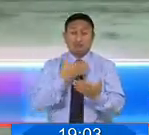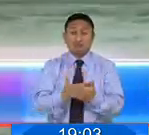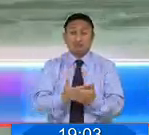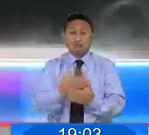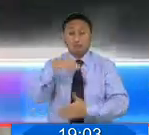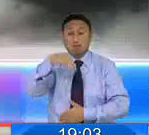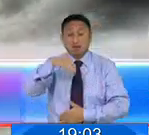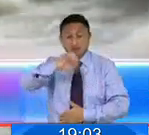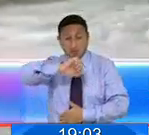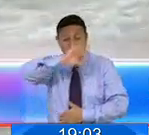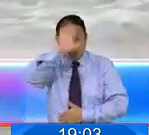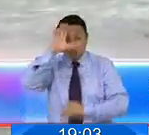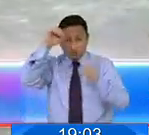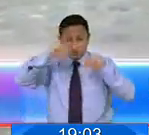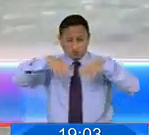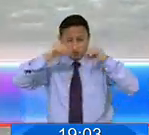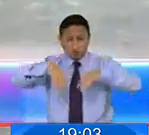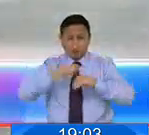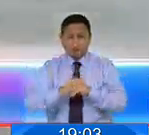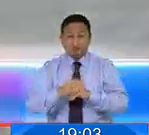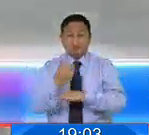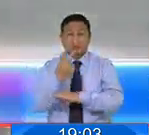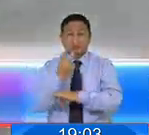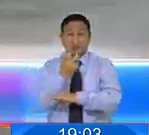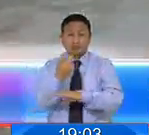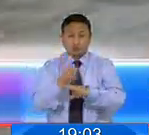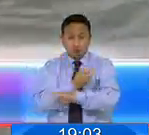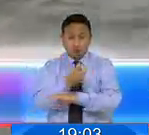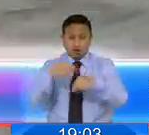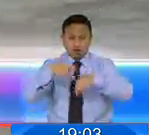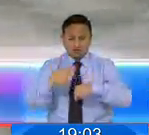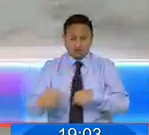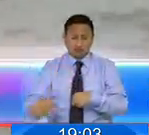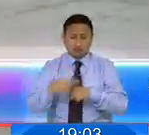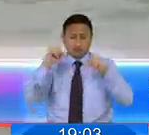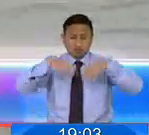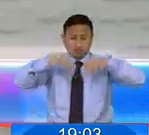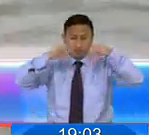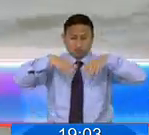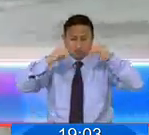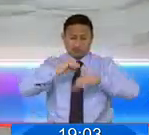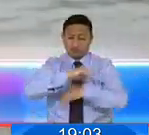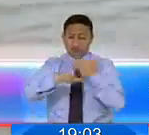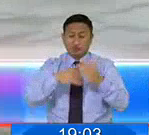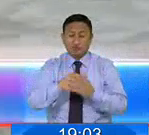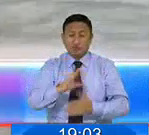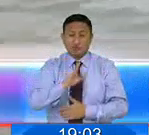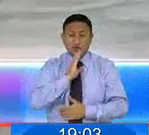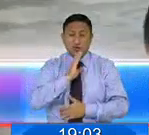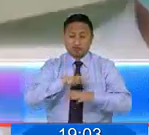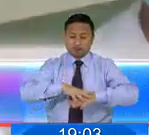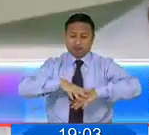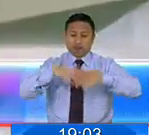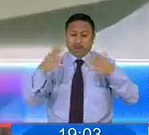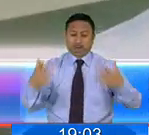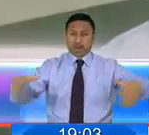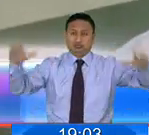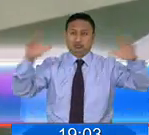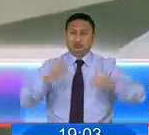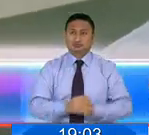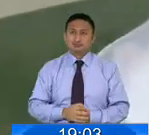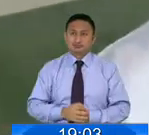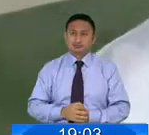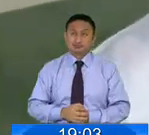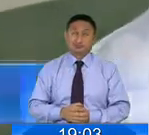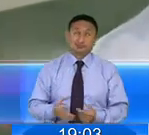mañana de este martes. Fueron más de 12 horas que hicieron colapsar el alcantarillado de varios sectores. Todos los años es lo